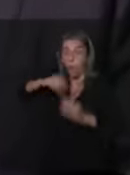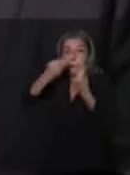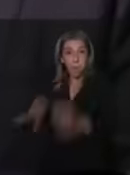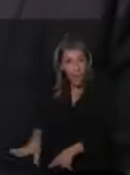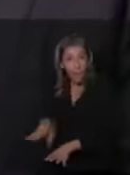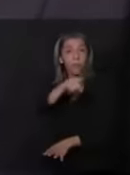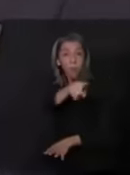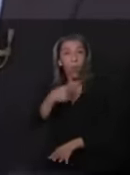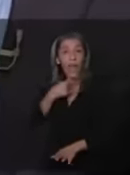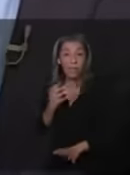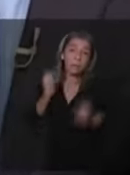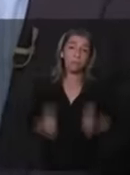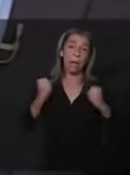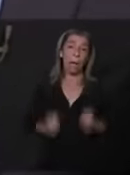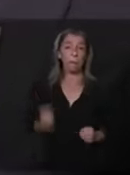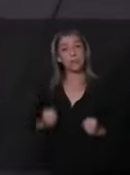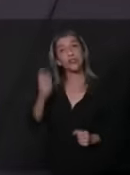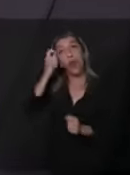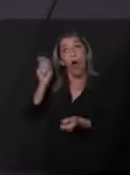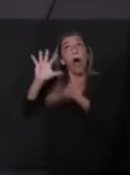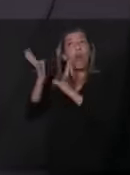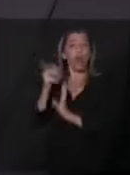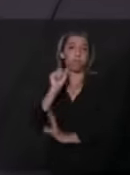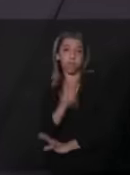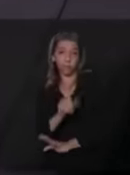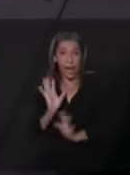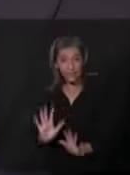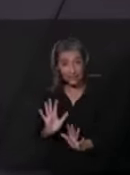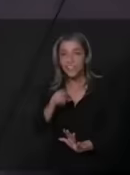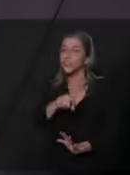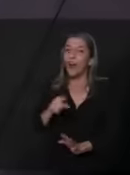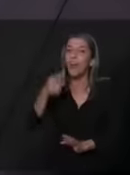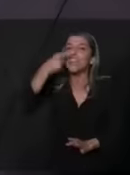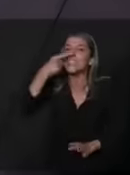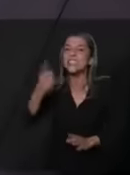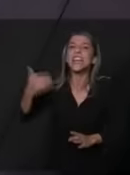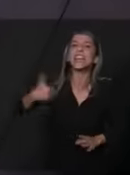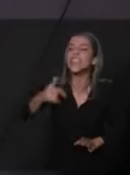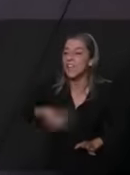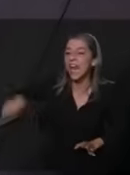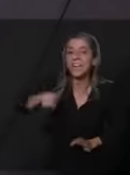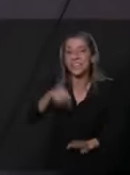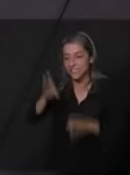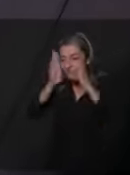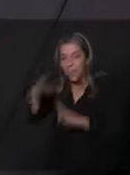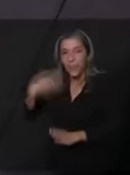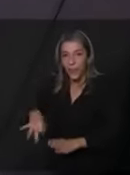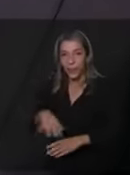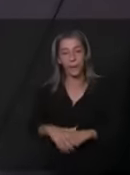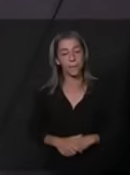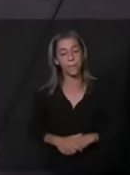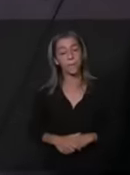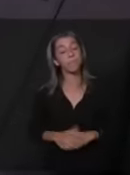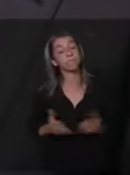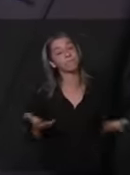caprichos, no se puede regir por ideología, se debe regir por el interés nacional. Mirá, Sergio,